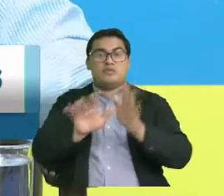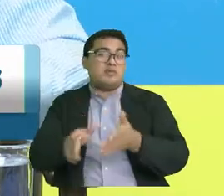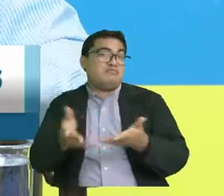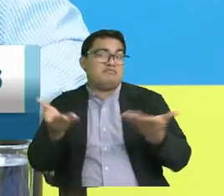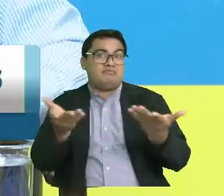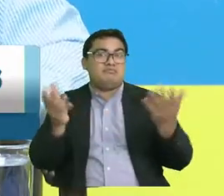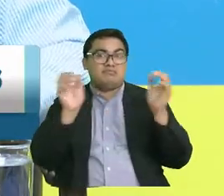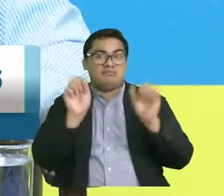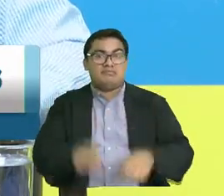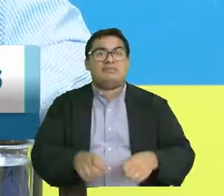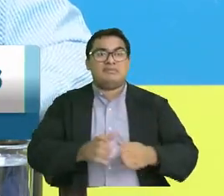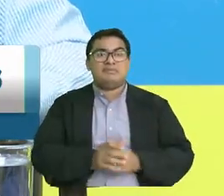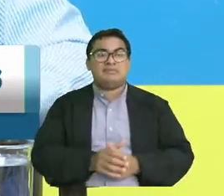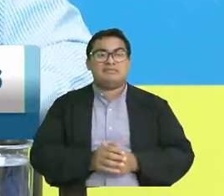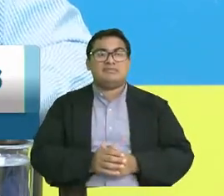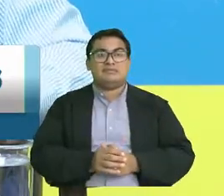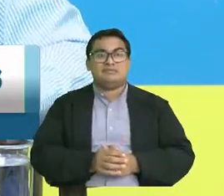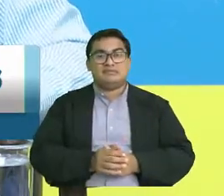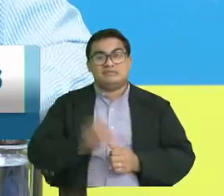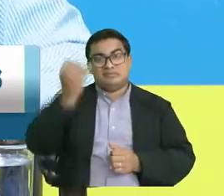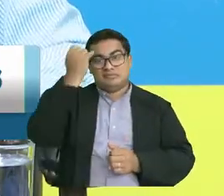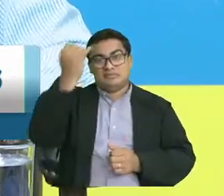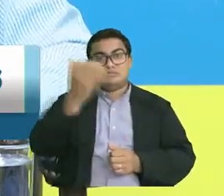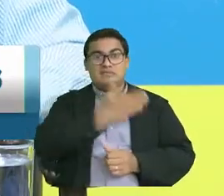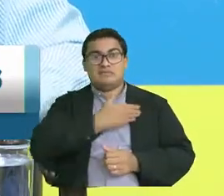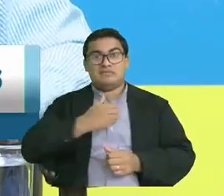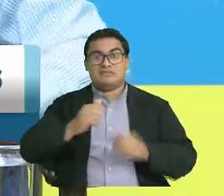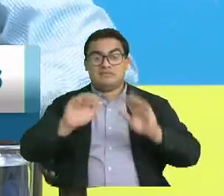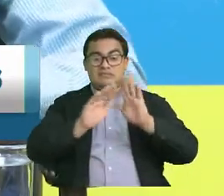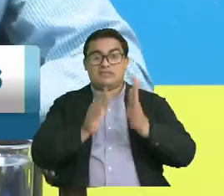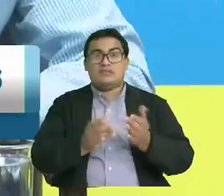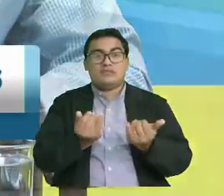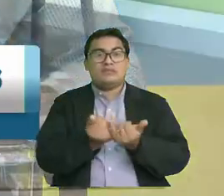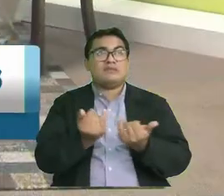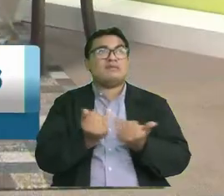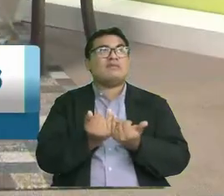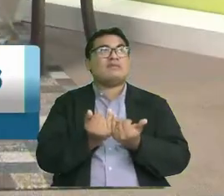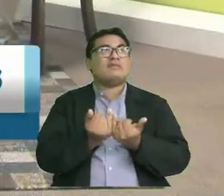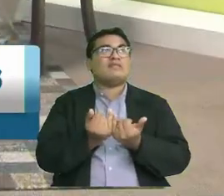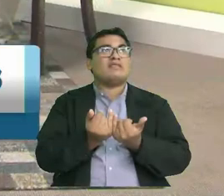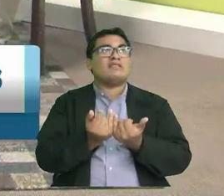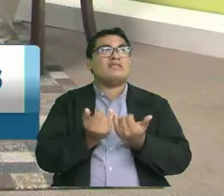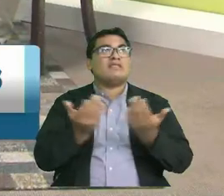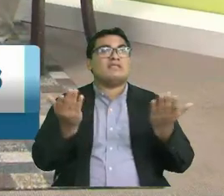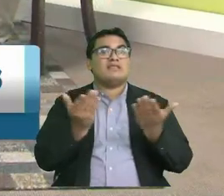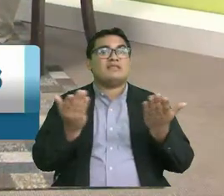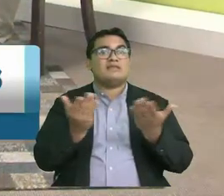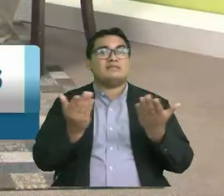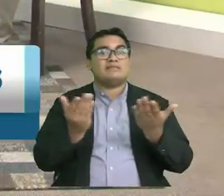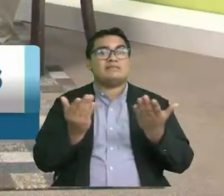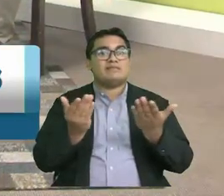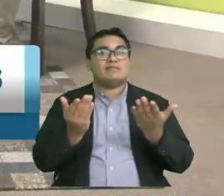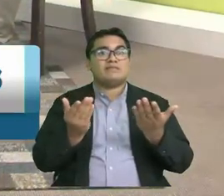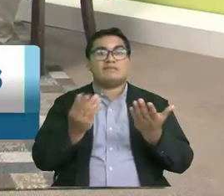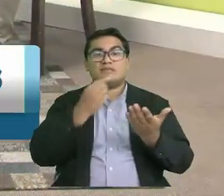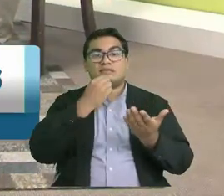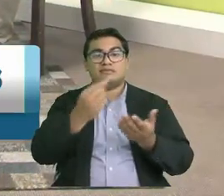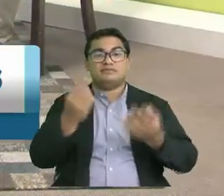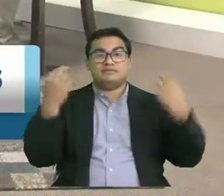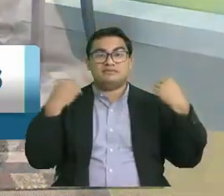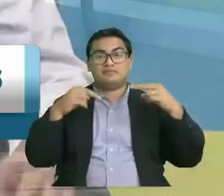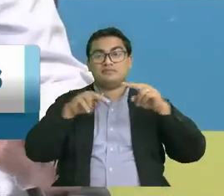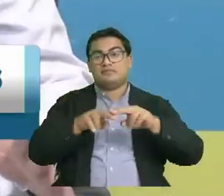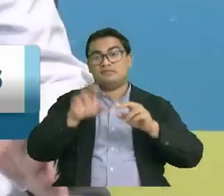para niñas. Ahí. ¿Sería el zapato adecuado para niñas, así como están este los que tenis también? Los tenis. Había un maestro ortopedista que